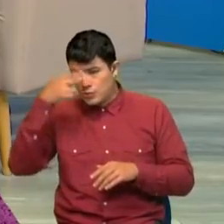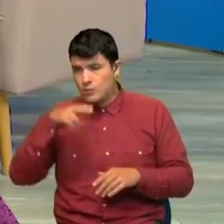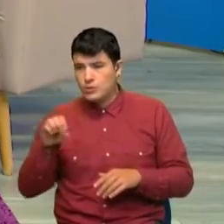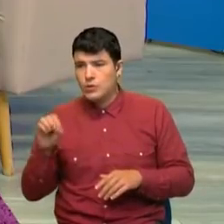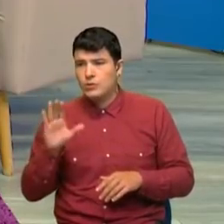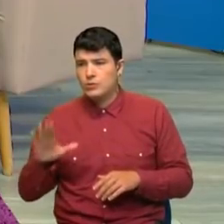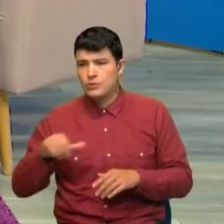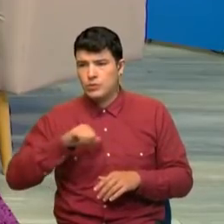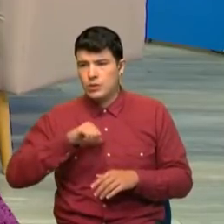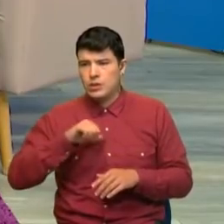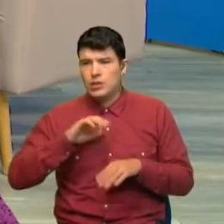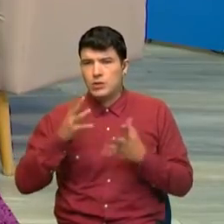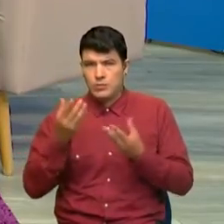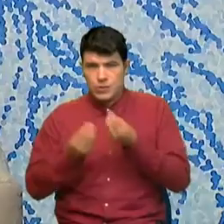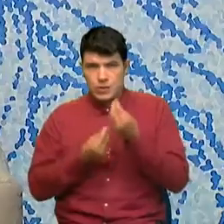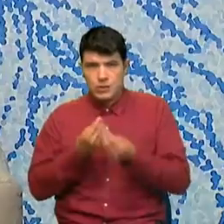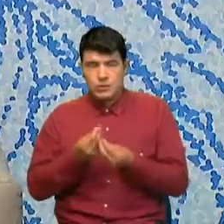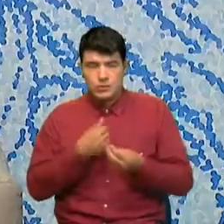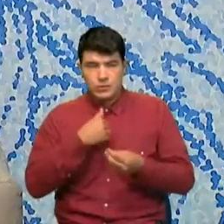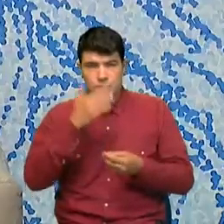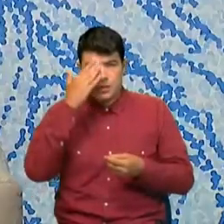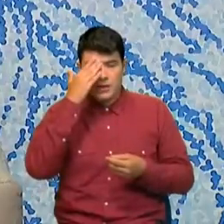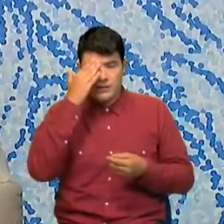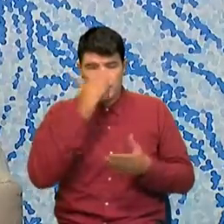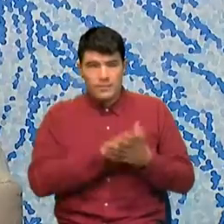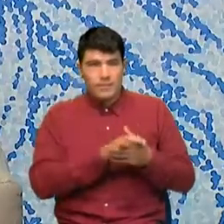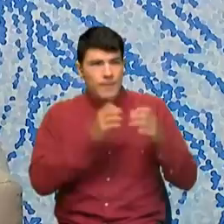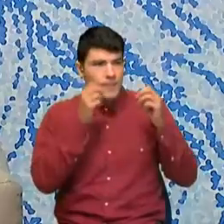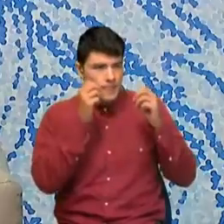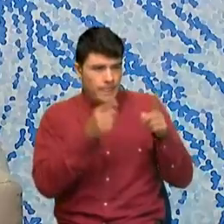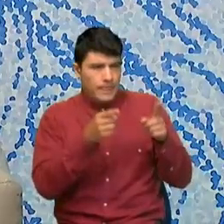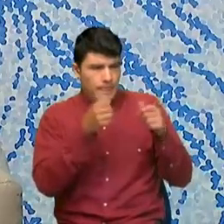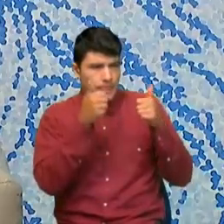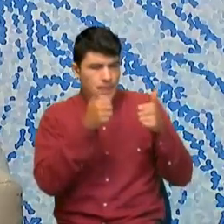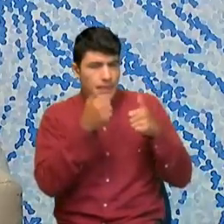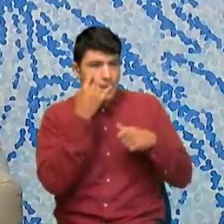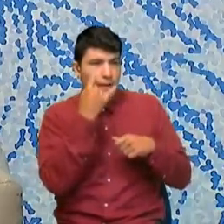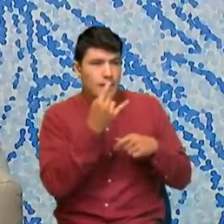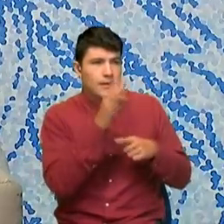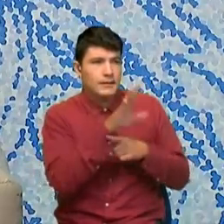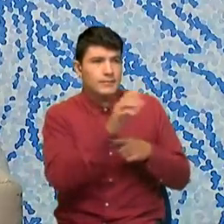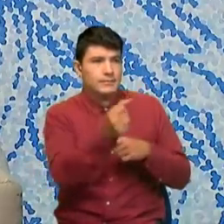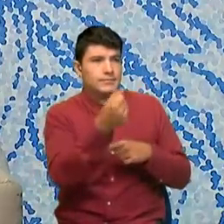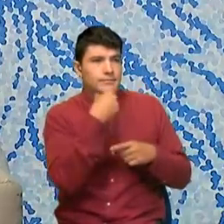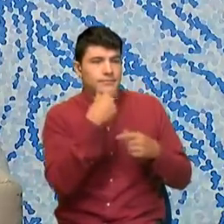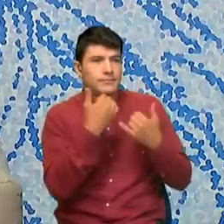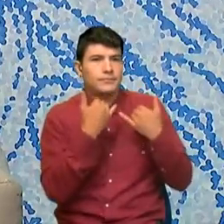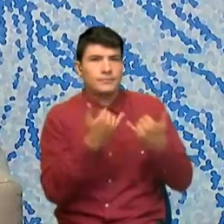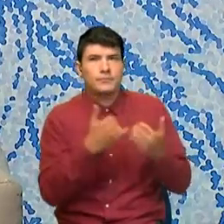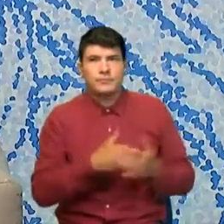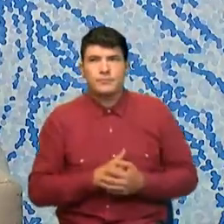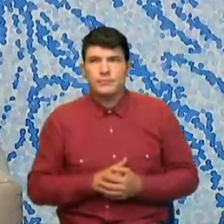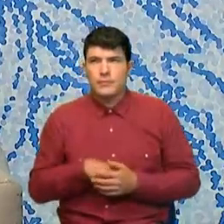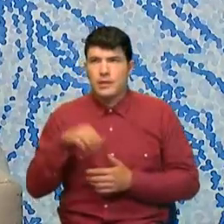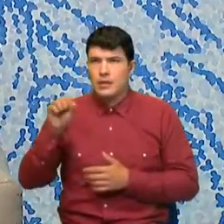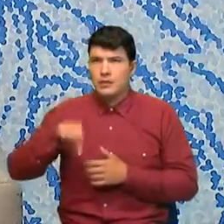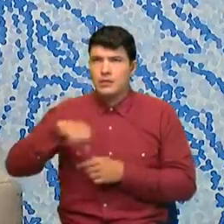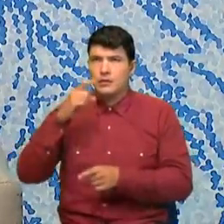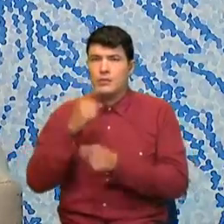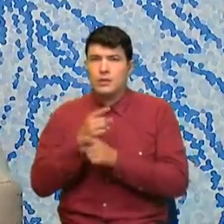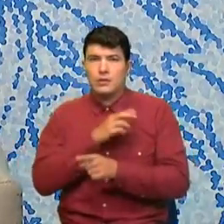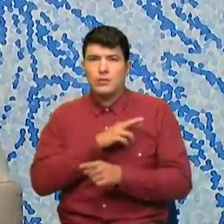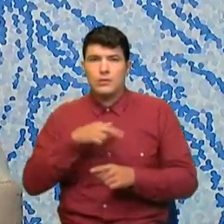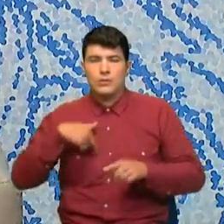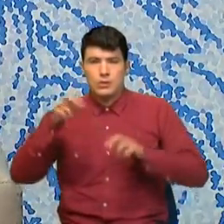tiene? Bueno, doña Sofía, muy interesante su pregunta, muy de mucha actualidad. Vamos a ir a una